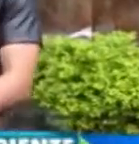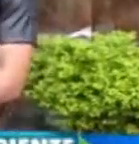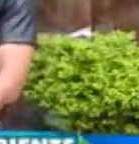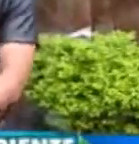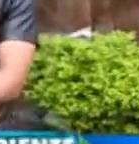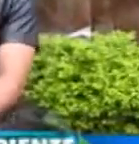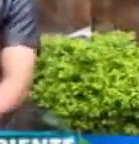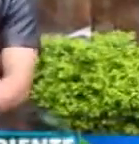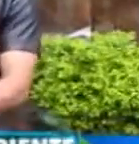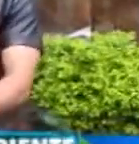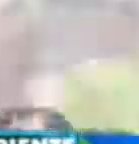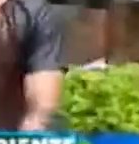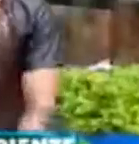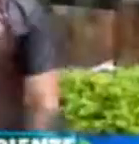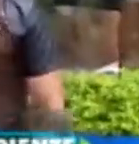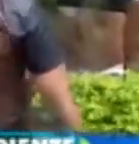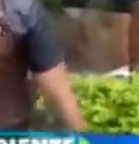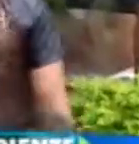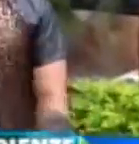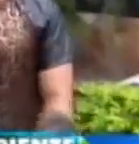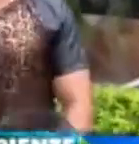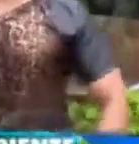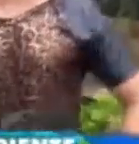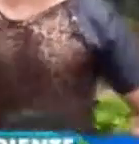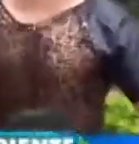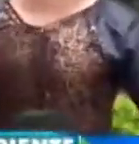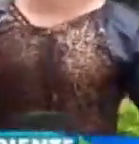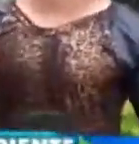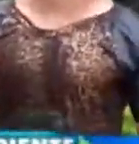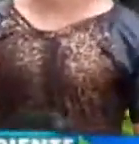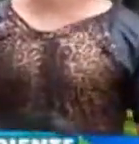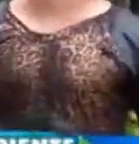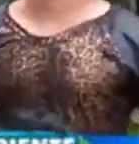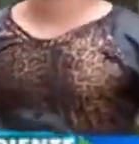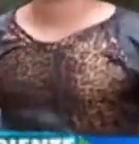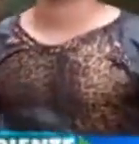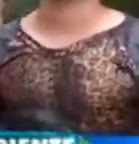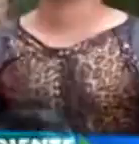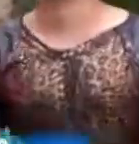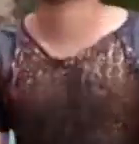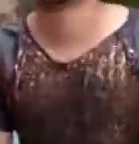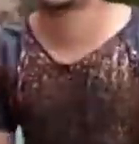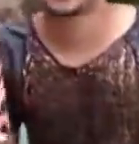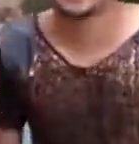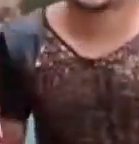la tuya se pone a marchar. Ella lo sabe, John F. el Prefe en la casa, que nos junta el pánico.